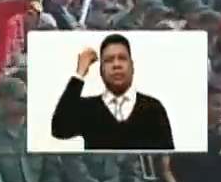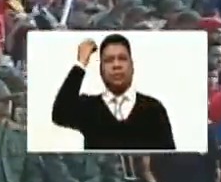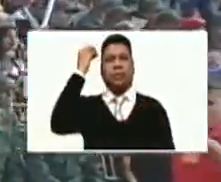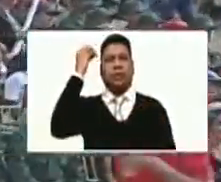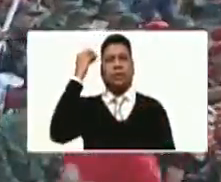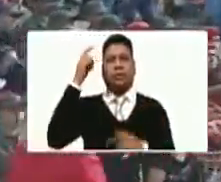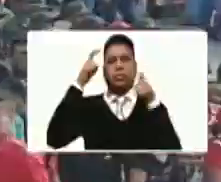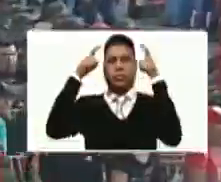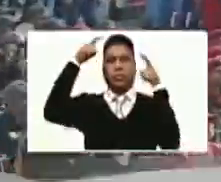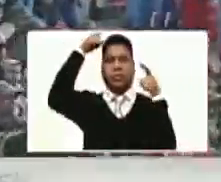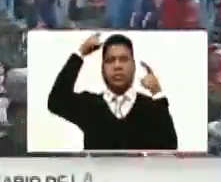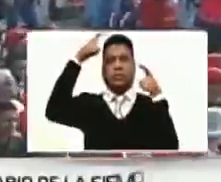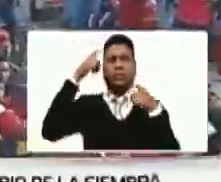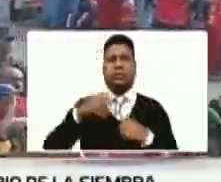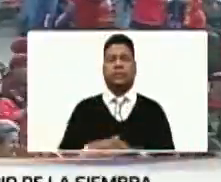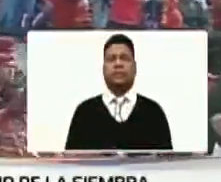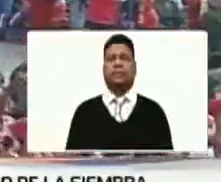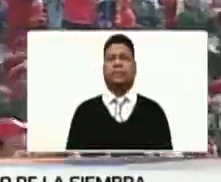de esta